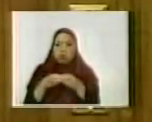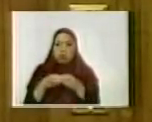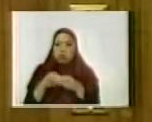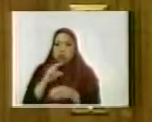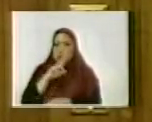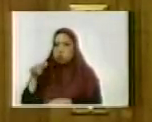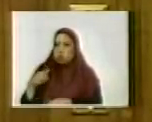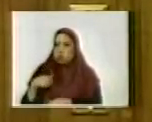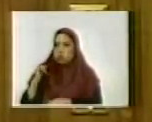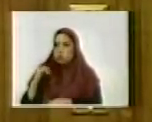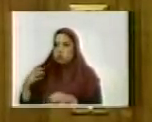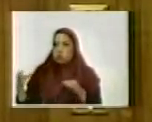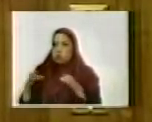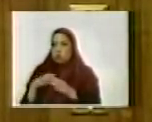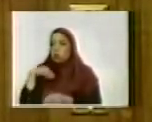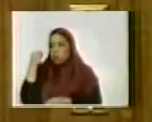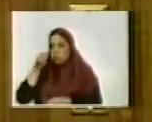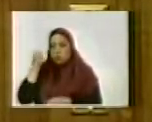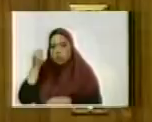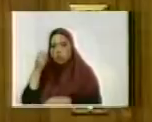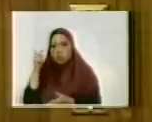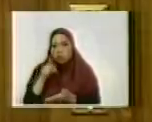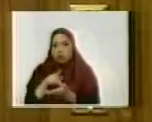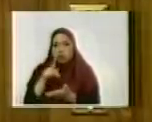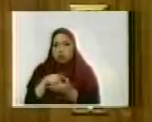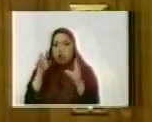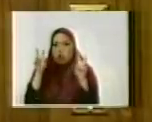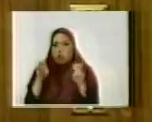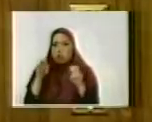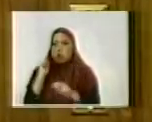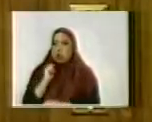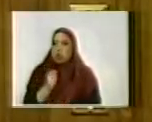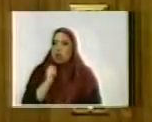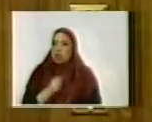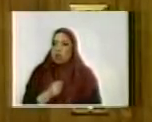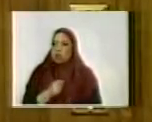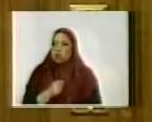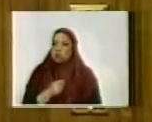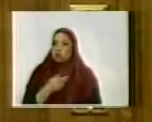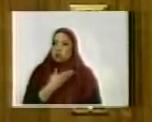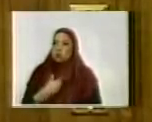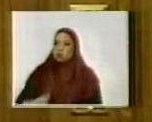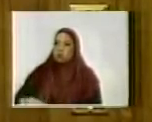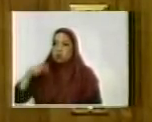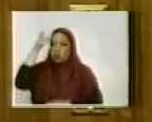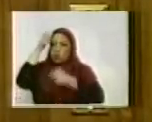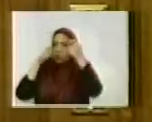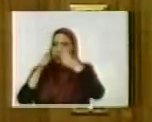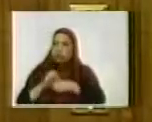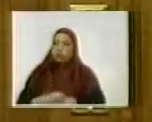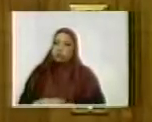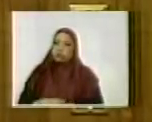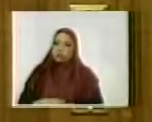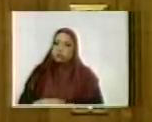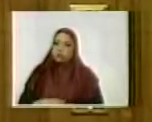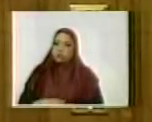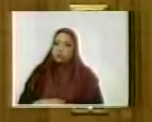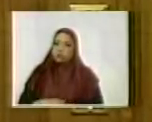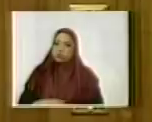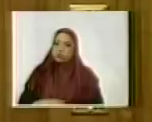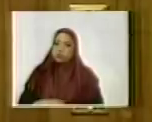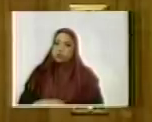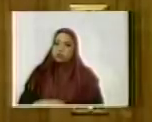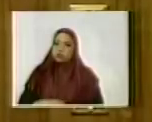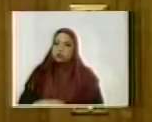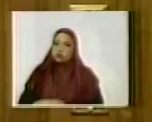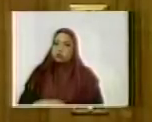Y iba pues con certeza a esa nueva tarea que le presentó el presidente Chávez. Pero el libro no salía, y espero el prólogo